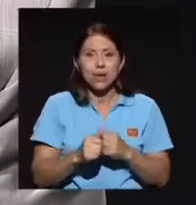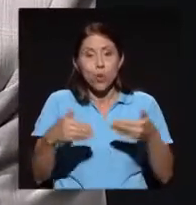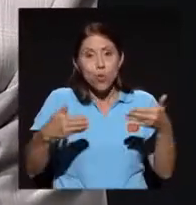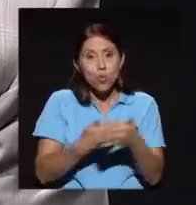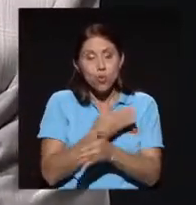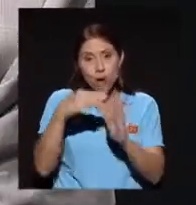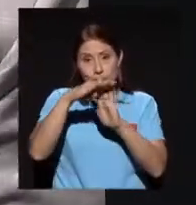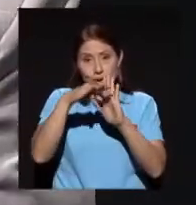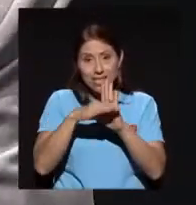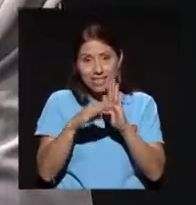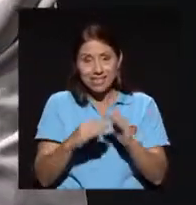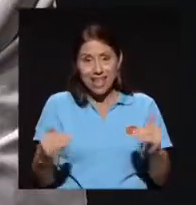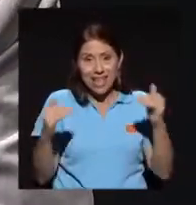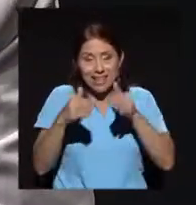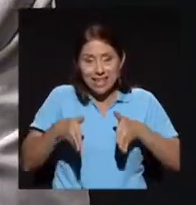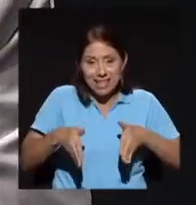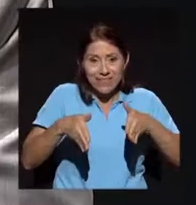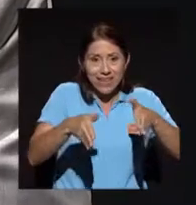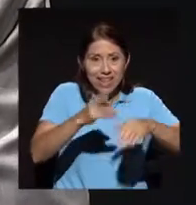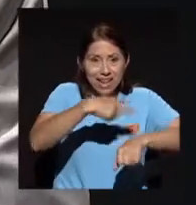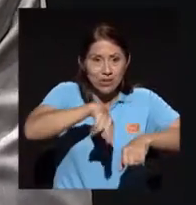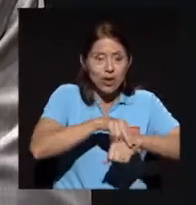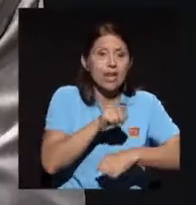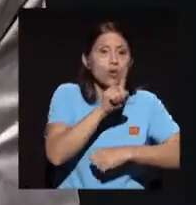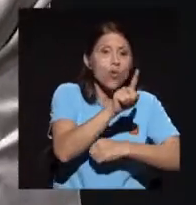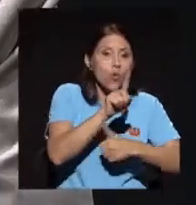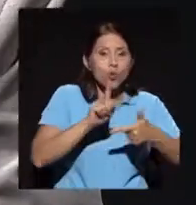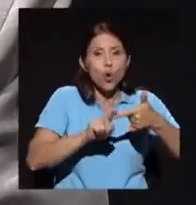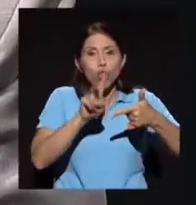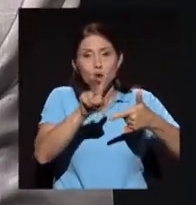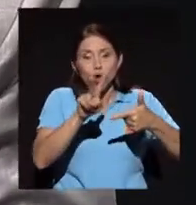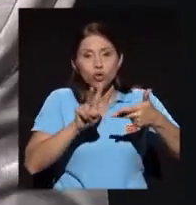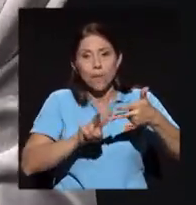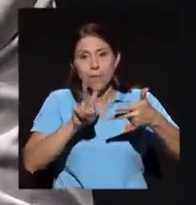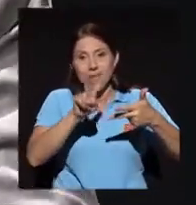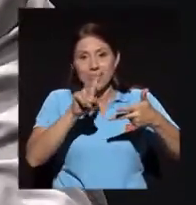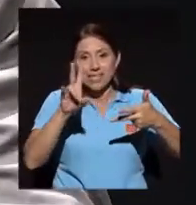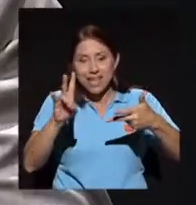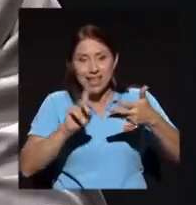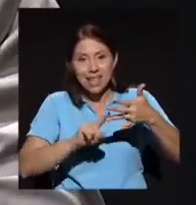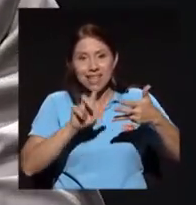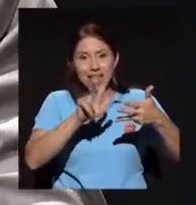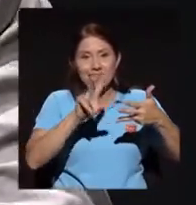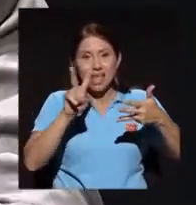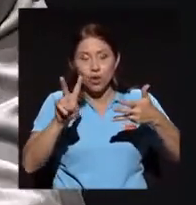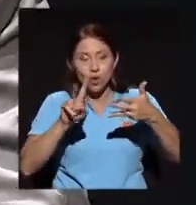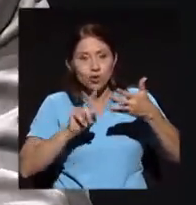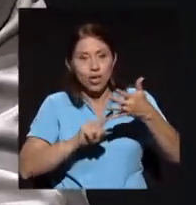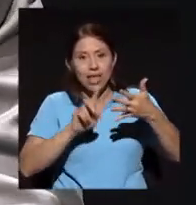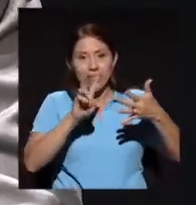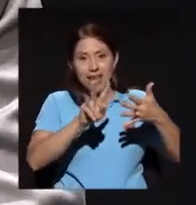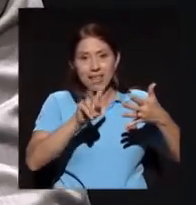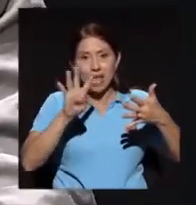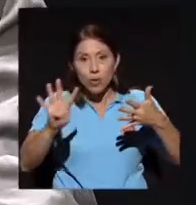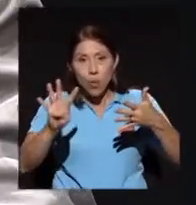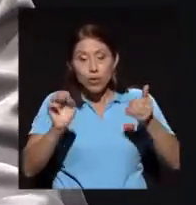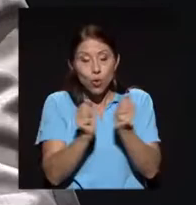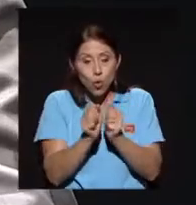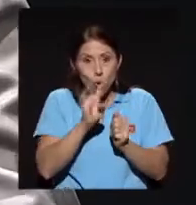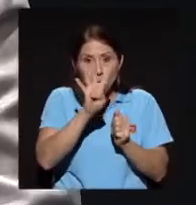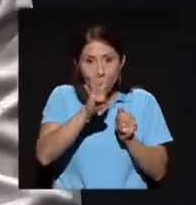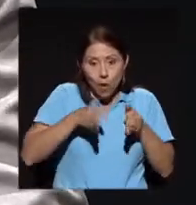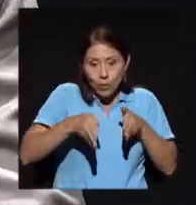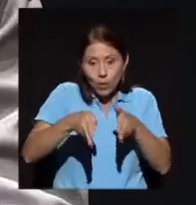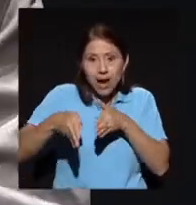carreteras nacionales la 1 la 2 la 27 la 32 la 34 a cuatro carriles con pasos a desnivel